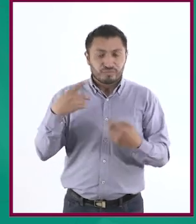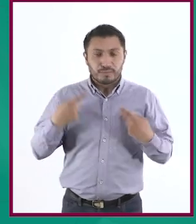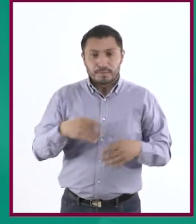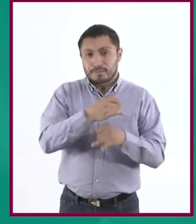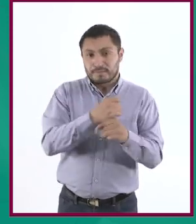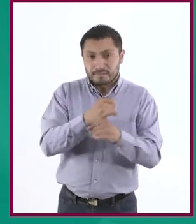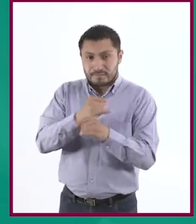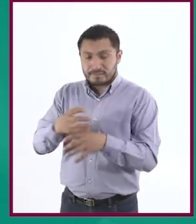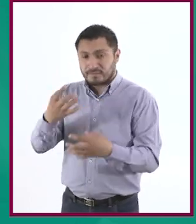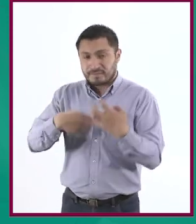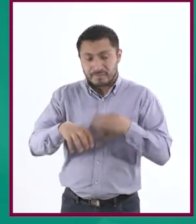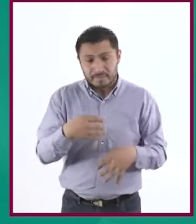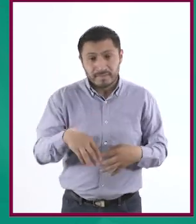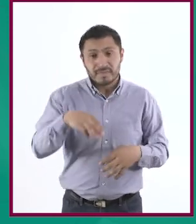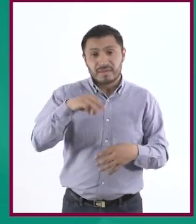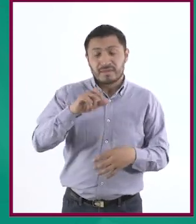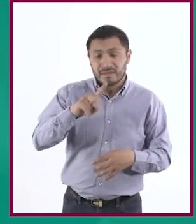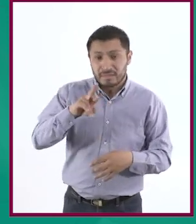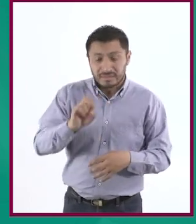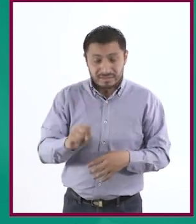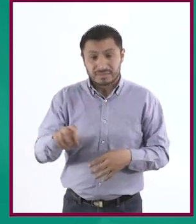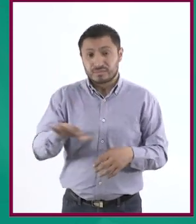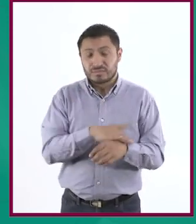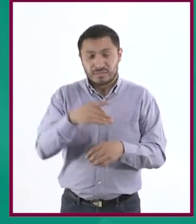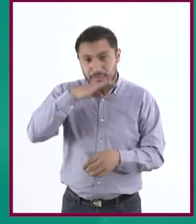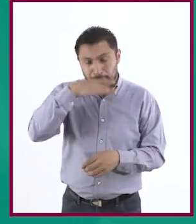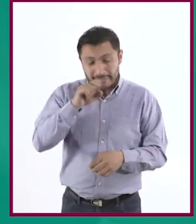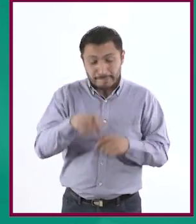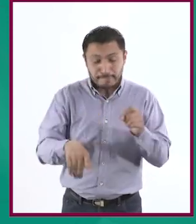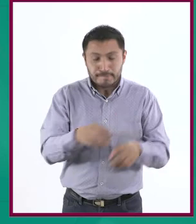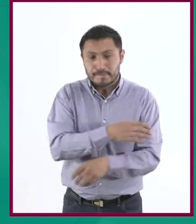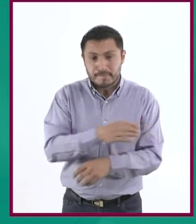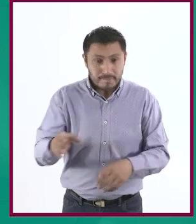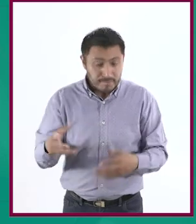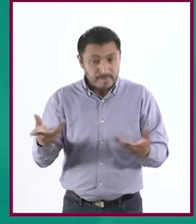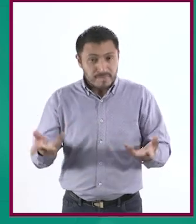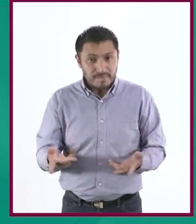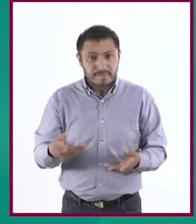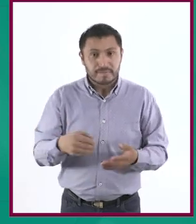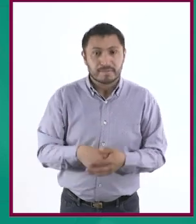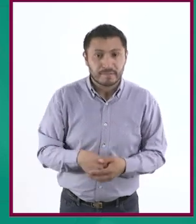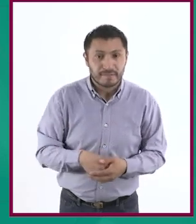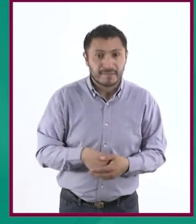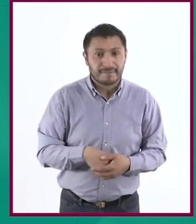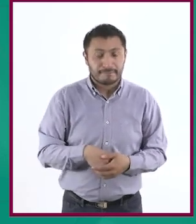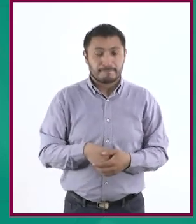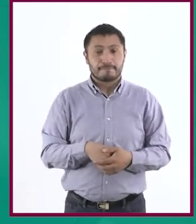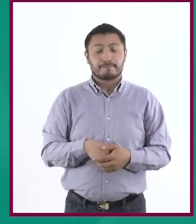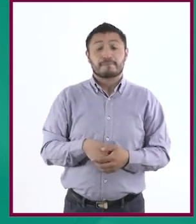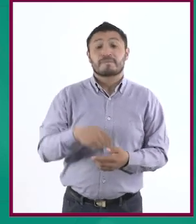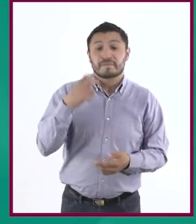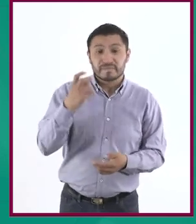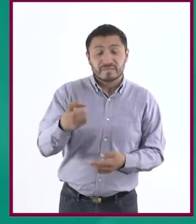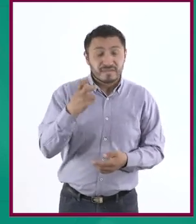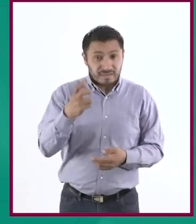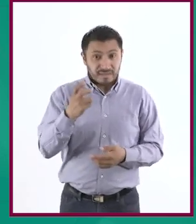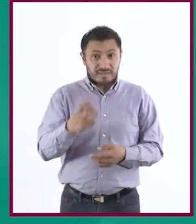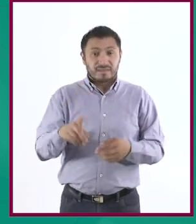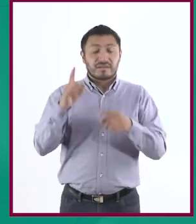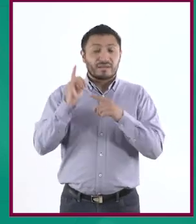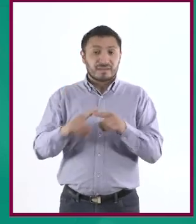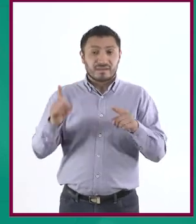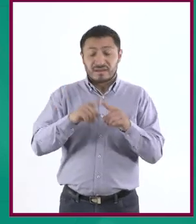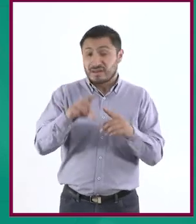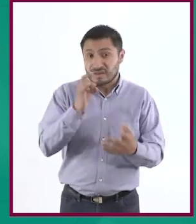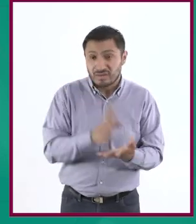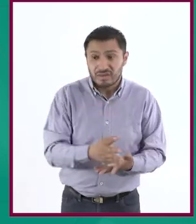empresa Mars, porque ese maíz se puede sembrar en suelos pobres en nitrógeno, fija el nitrógeno del aire. Eso es una variedad